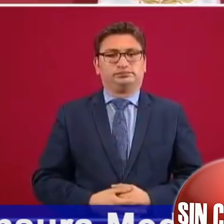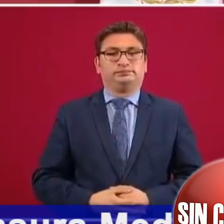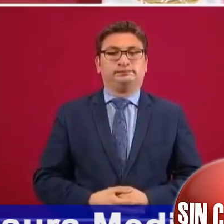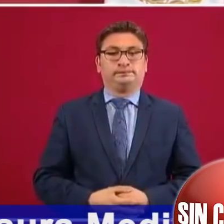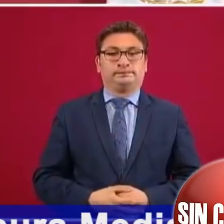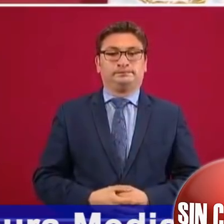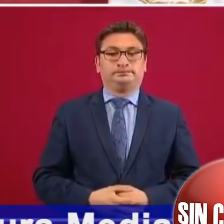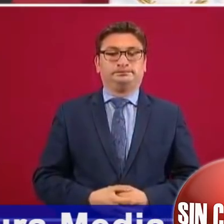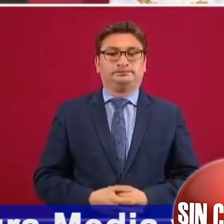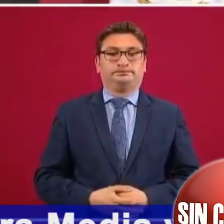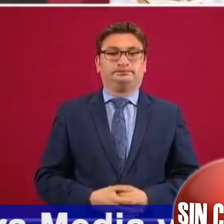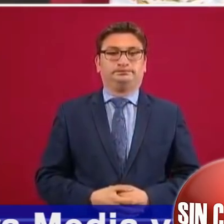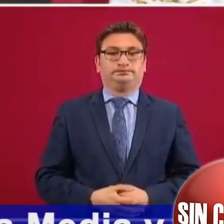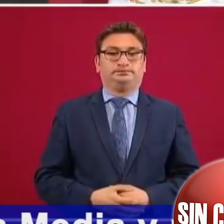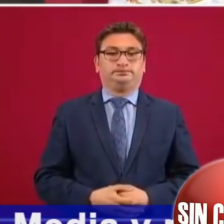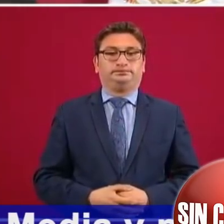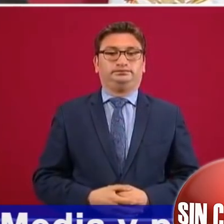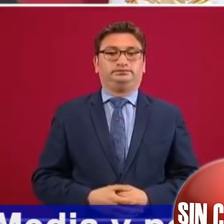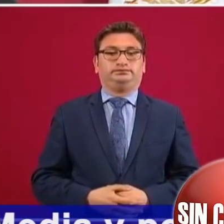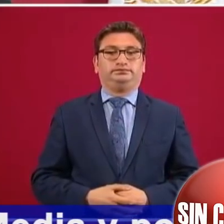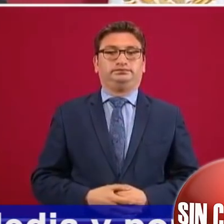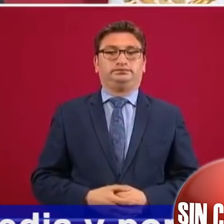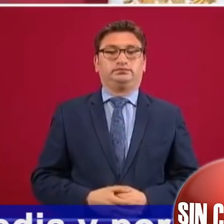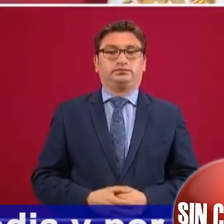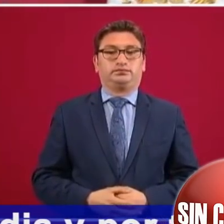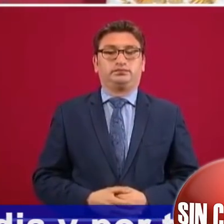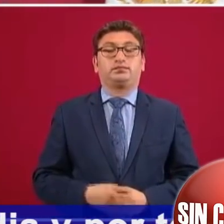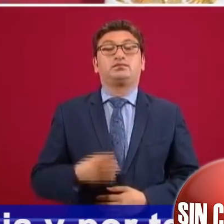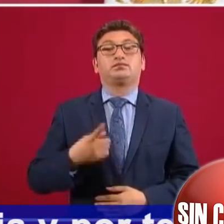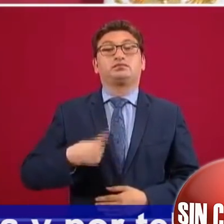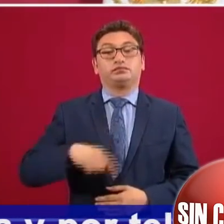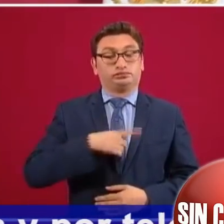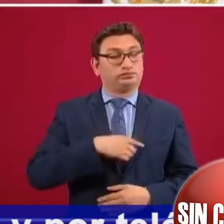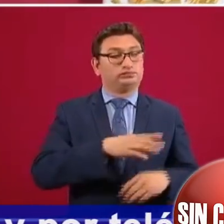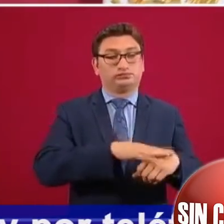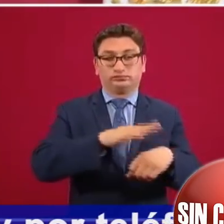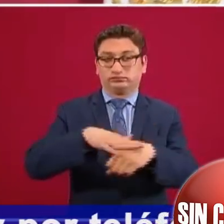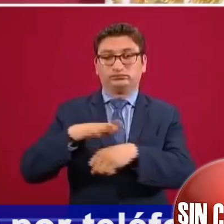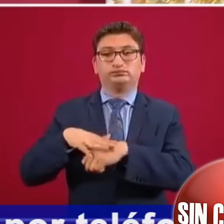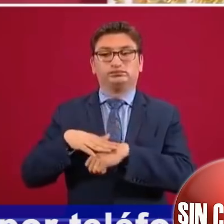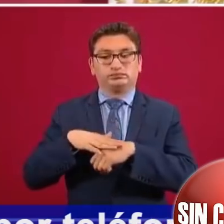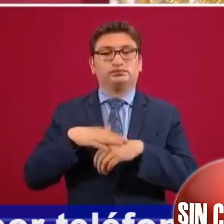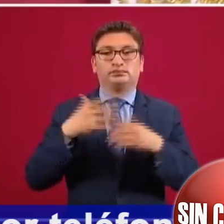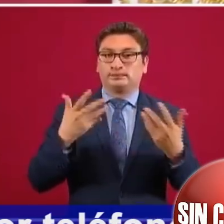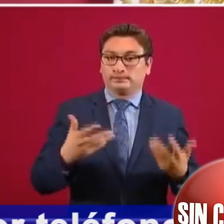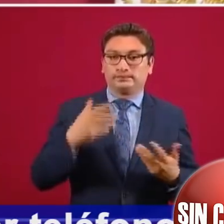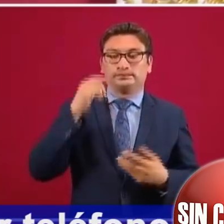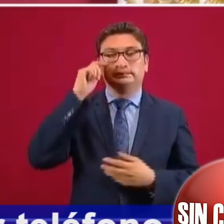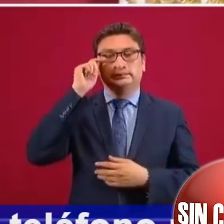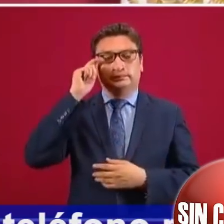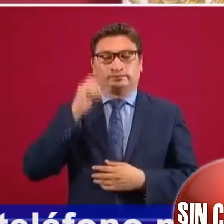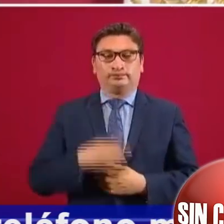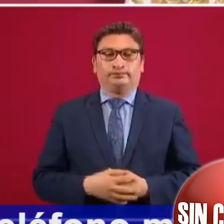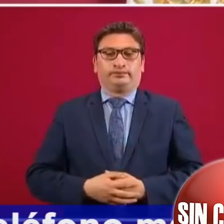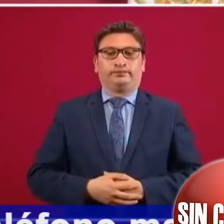De todas maneras, nosotros lo que recomendamos pues es que se haga